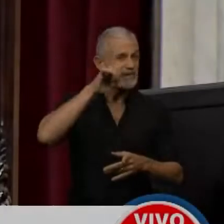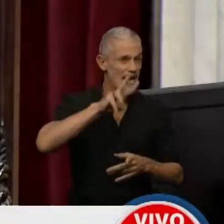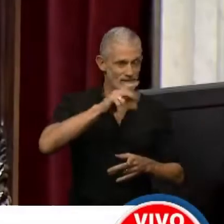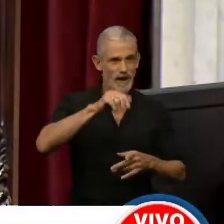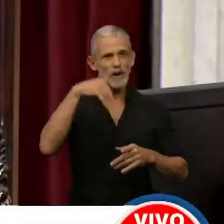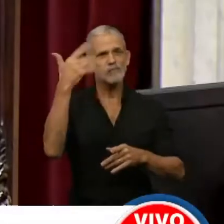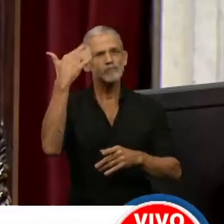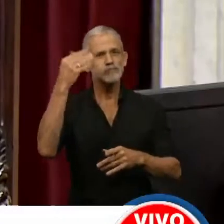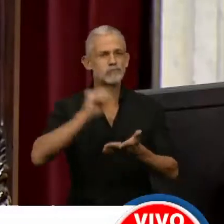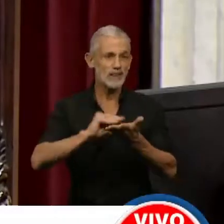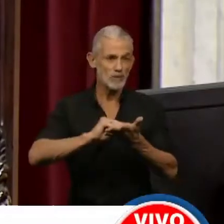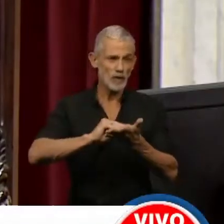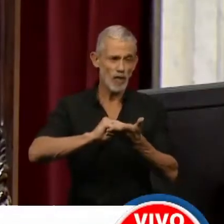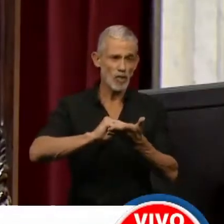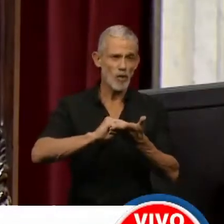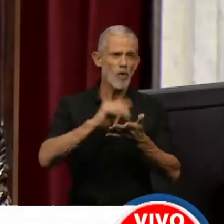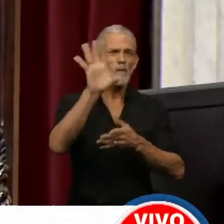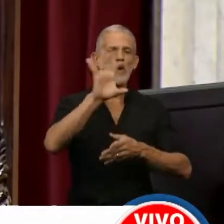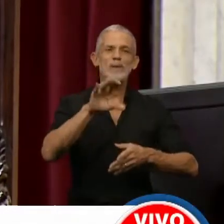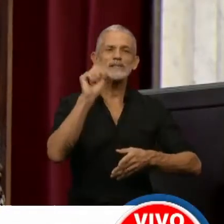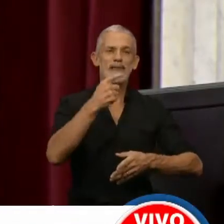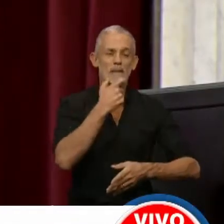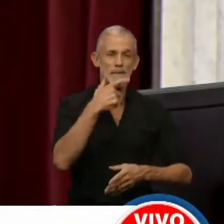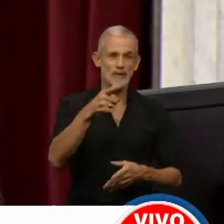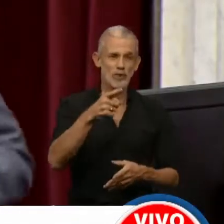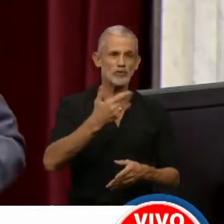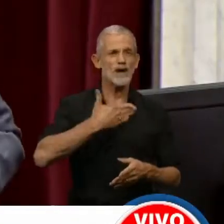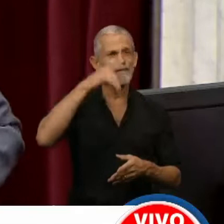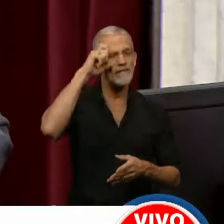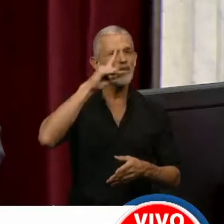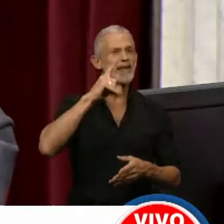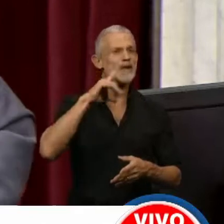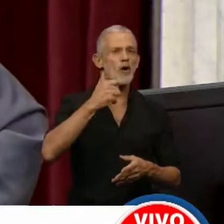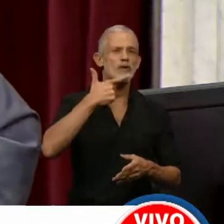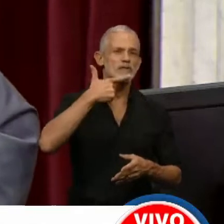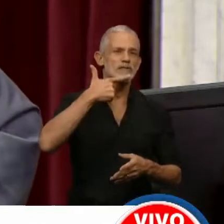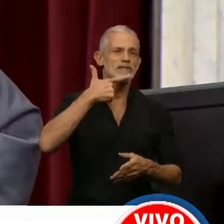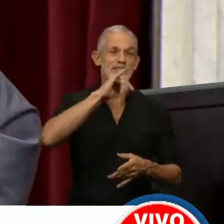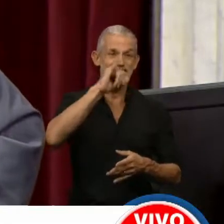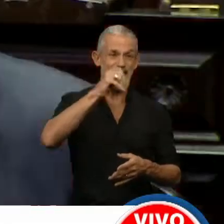Continúa en el uso de la palabra el diputado por la provincia de Mendoza, Federico Samarvide.